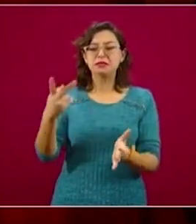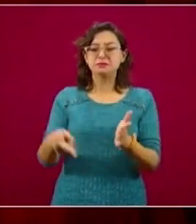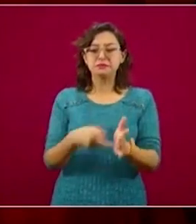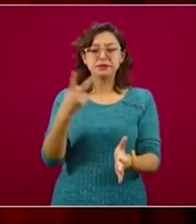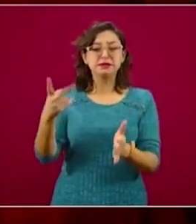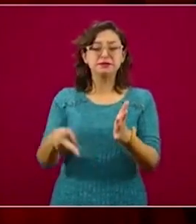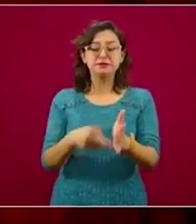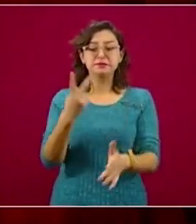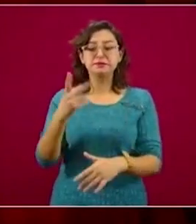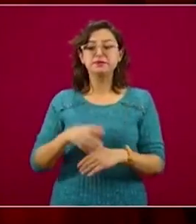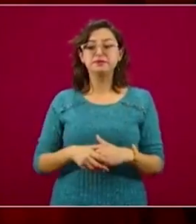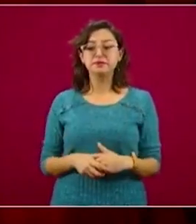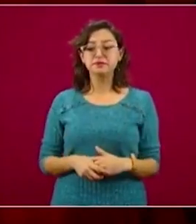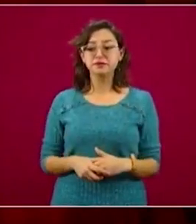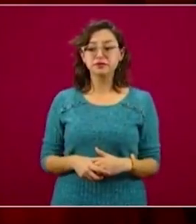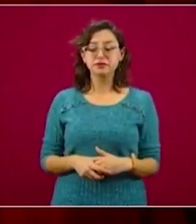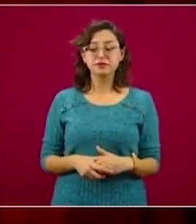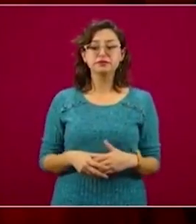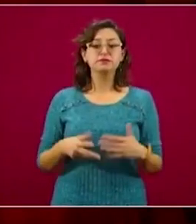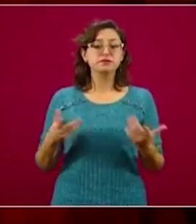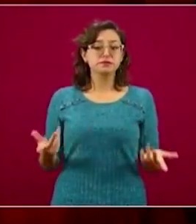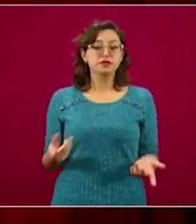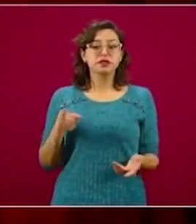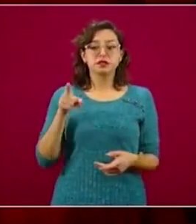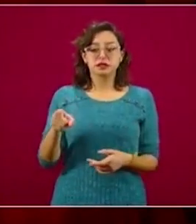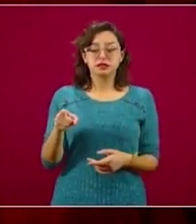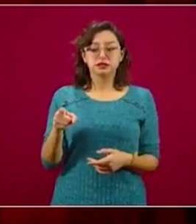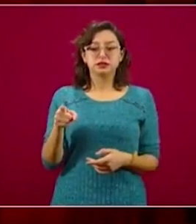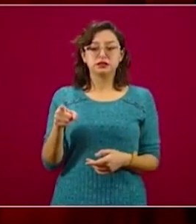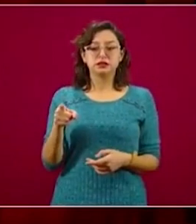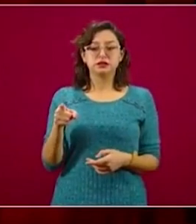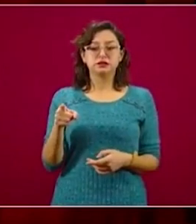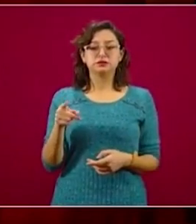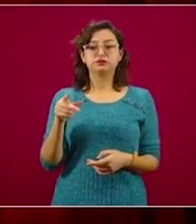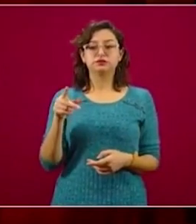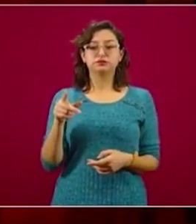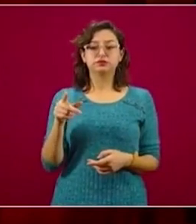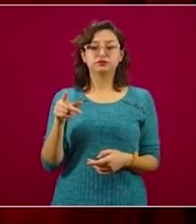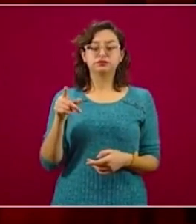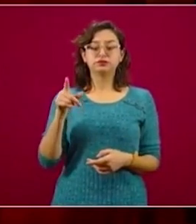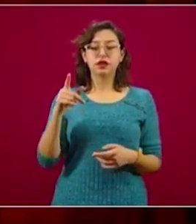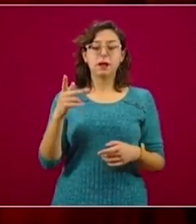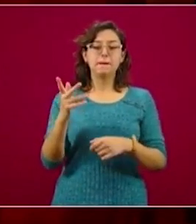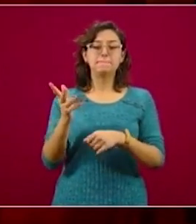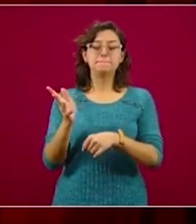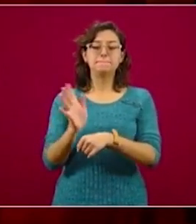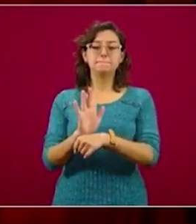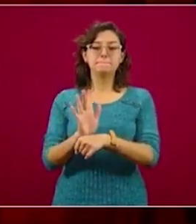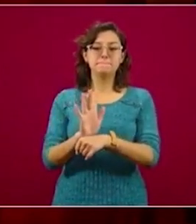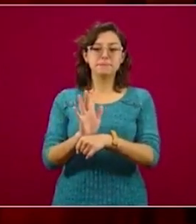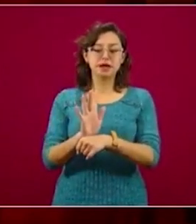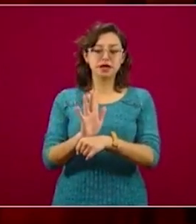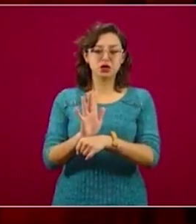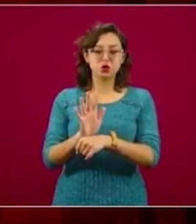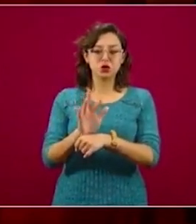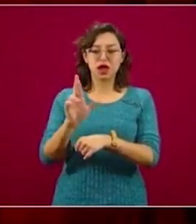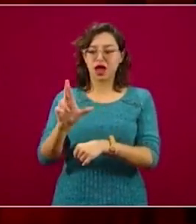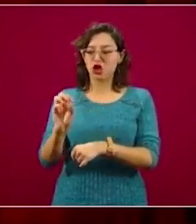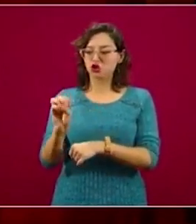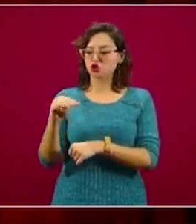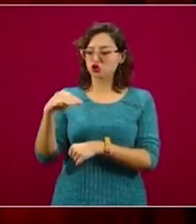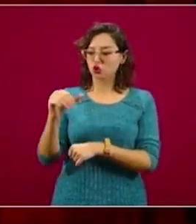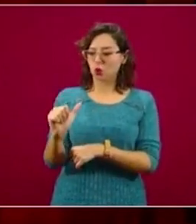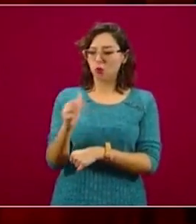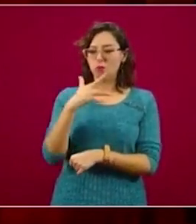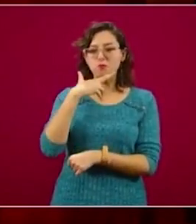hacerlo el área de responsabilidad social de Roma, de la película de Alfonso Cuarón, que también